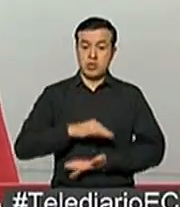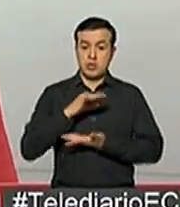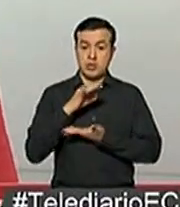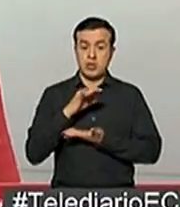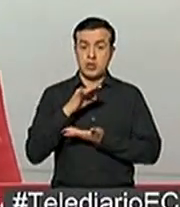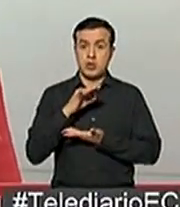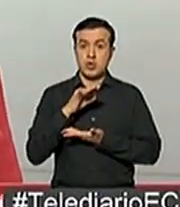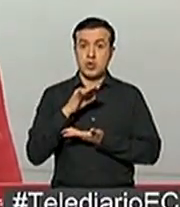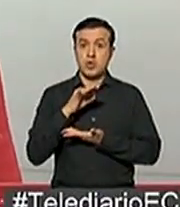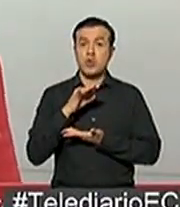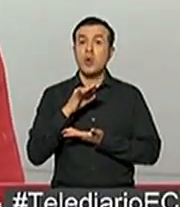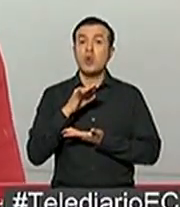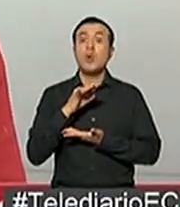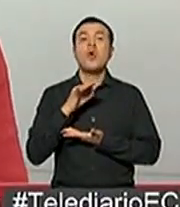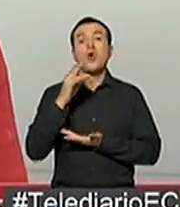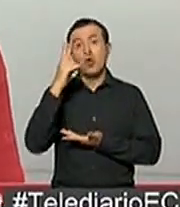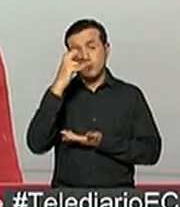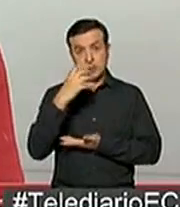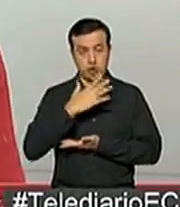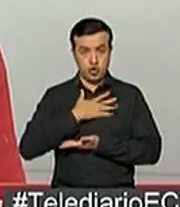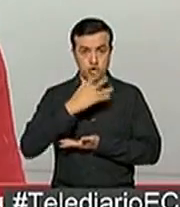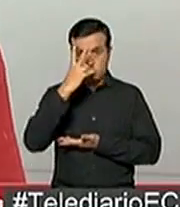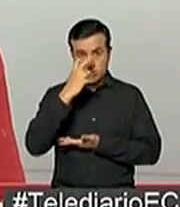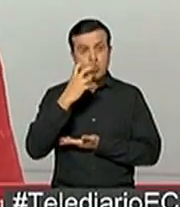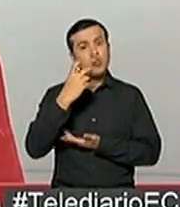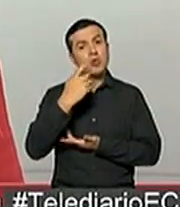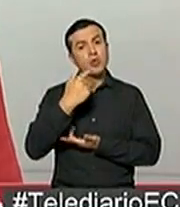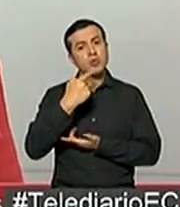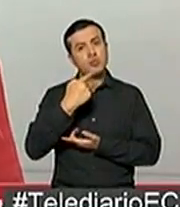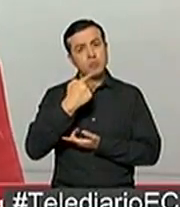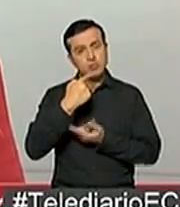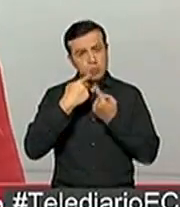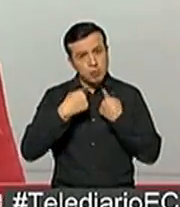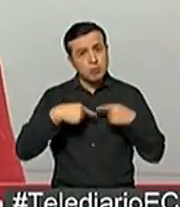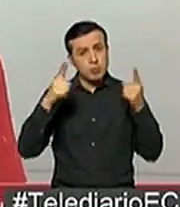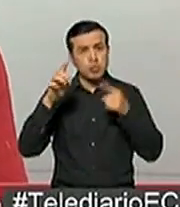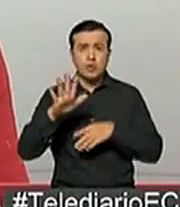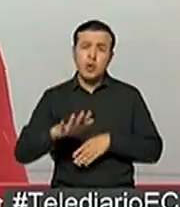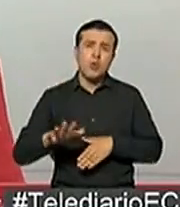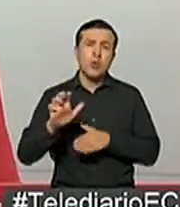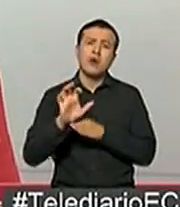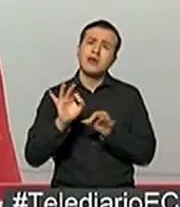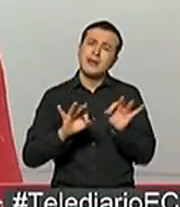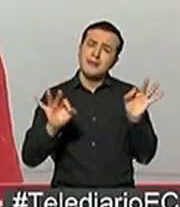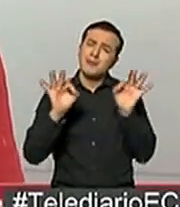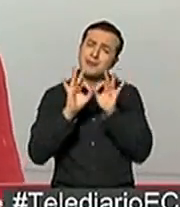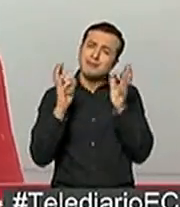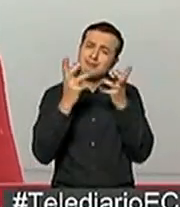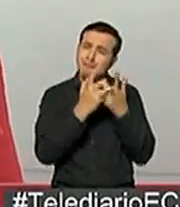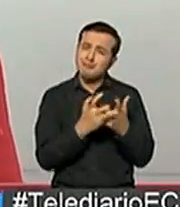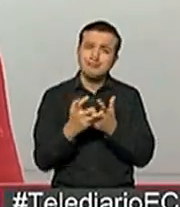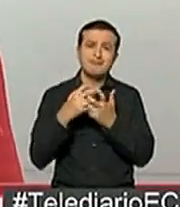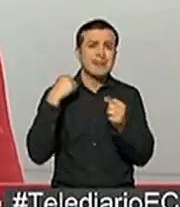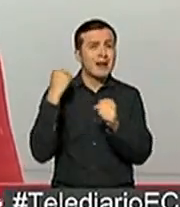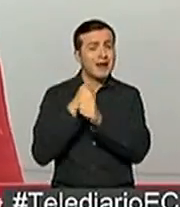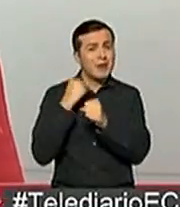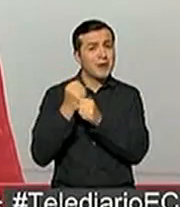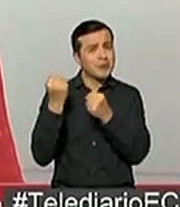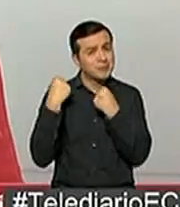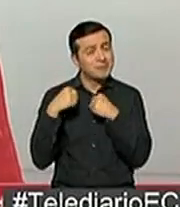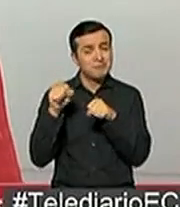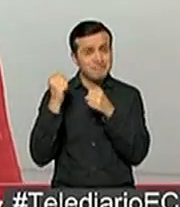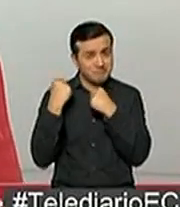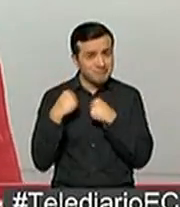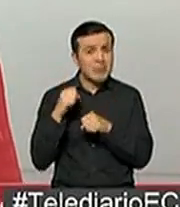hospitalidad y quiero dar el mejor mensaje a todos los ecuatorianos de que nos unamos trabajemos duro porque el ecuador